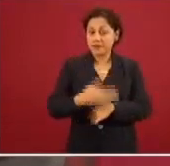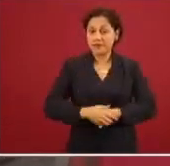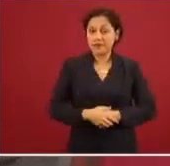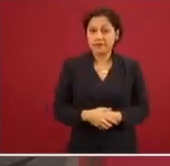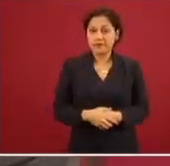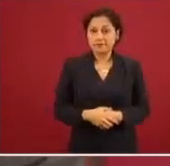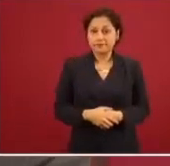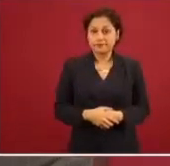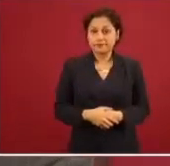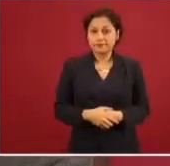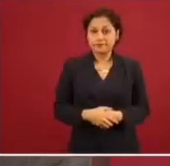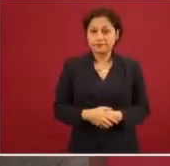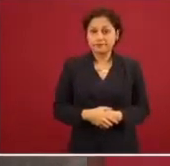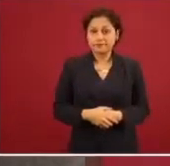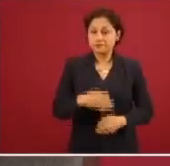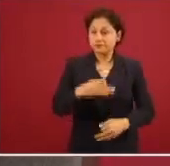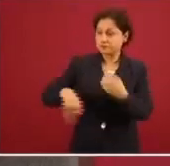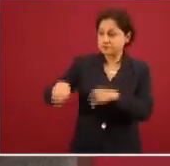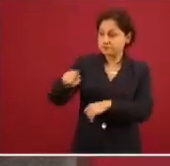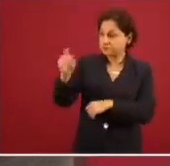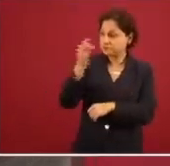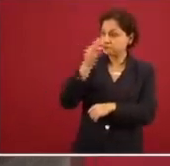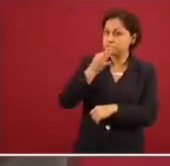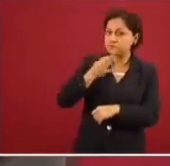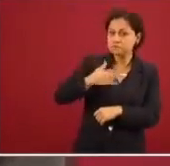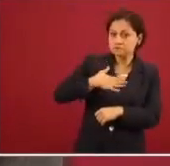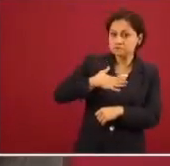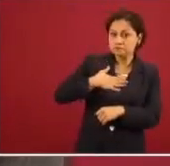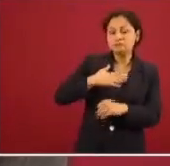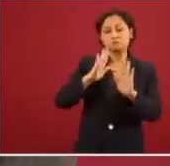Ese es el reporte que tengo.